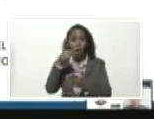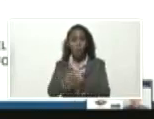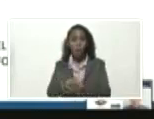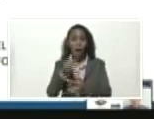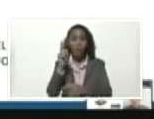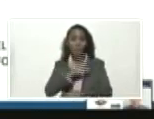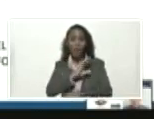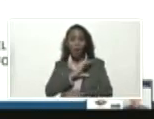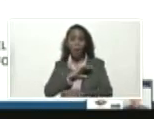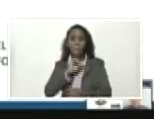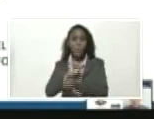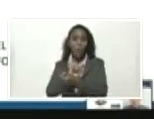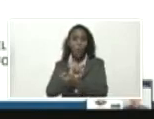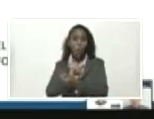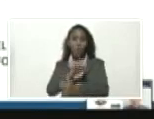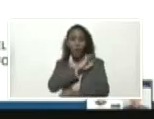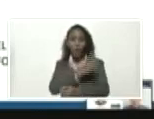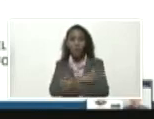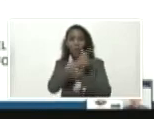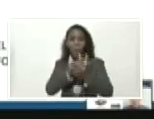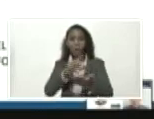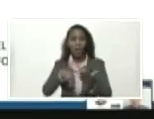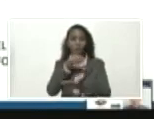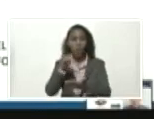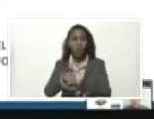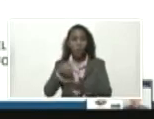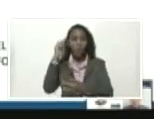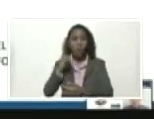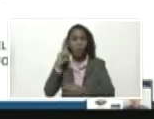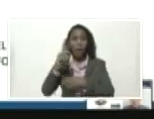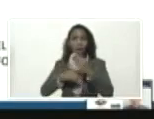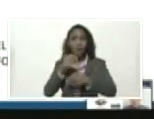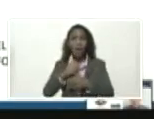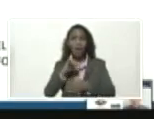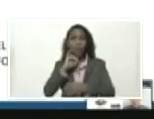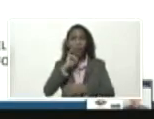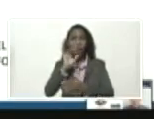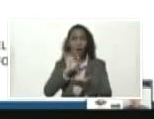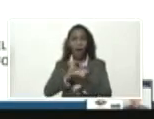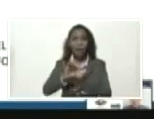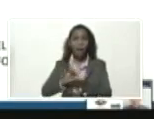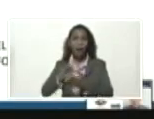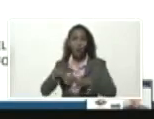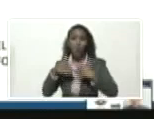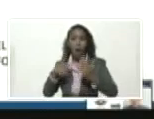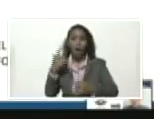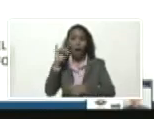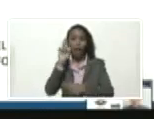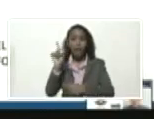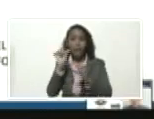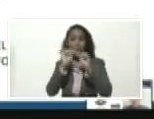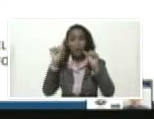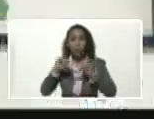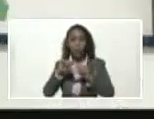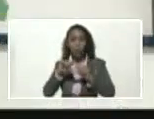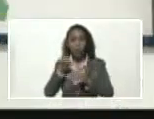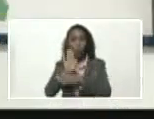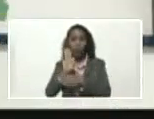tenían captado un oficial de la Fuerza Armada Nacional Bolivariana para obtener información estratégica, el cual se encuentra en situación de reserva